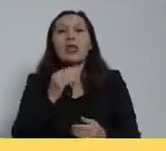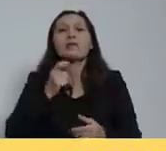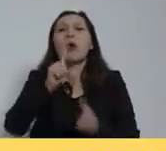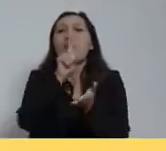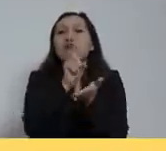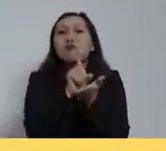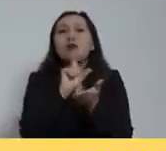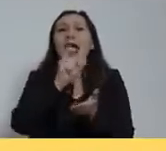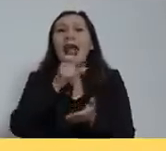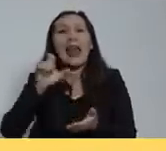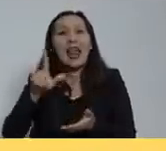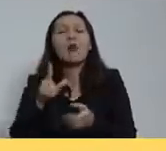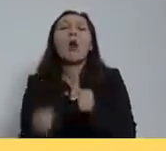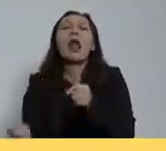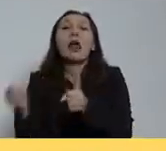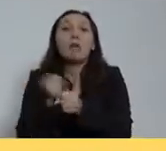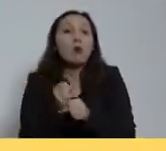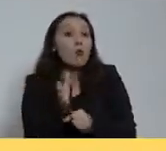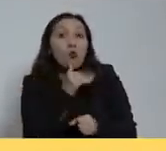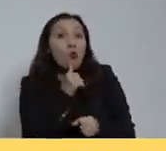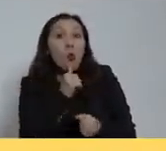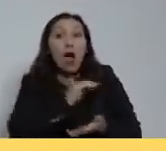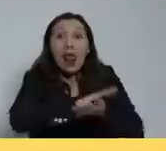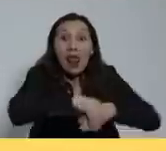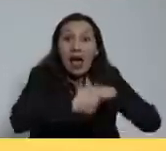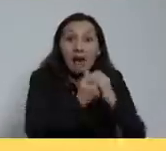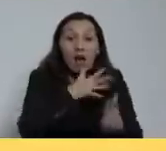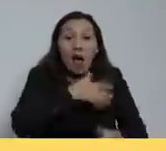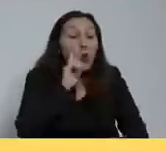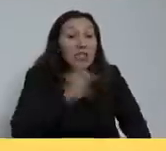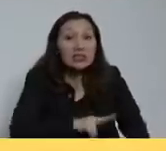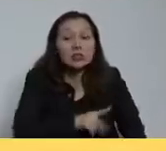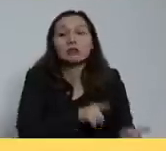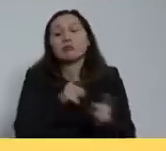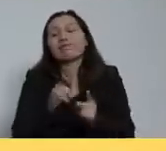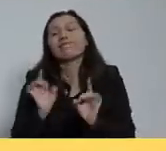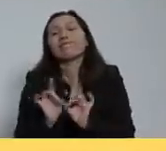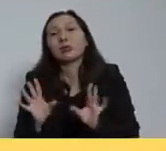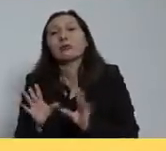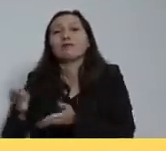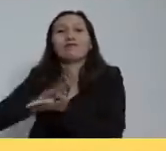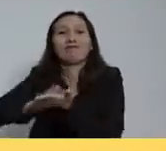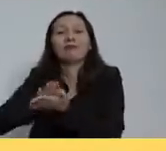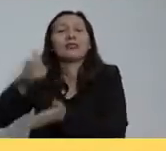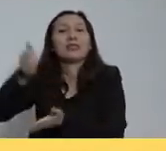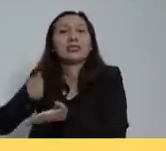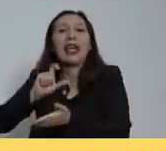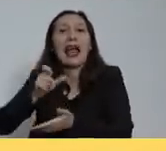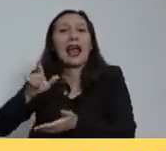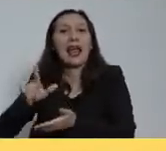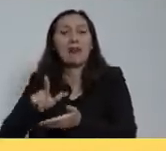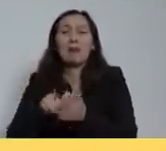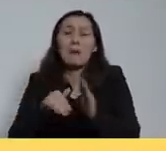es más bien un sustituto al no contar con agua y jabón, pero insisto, lo más